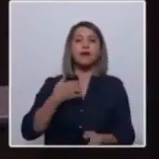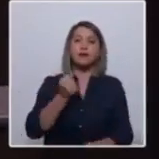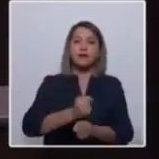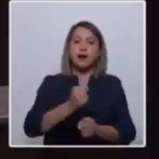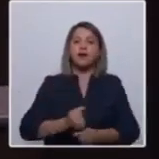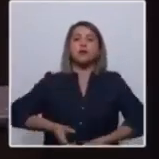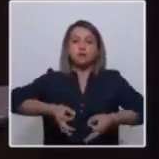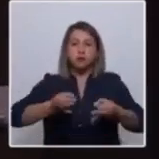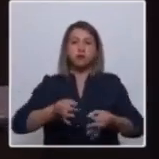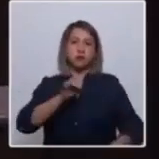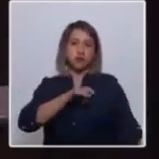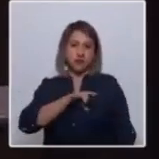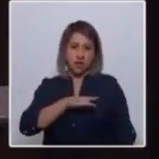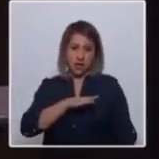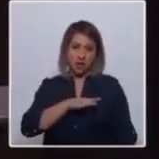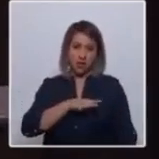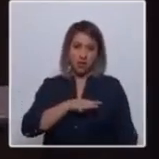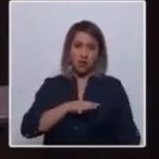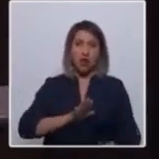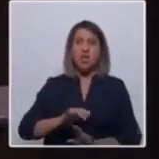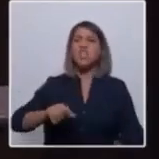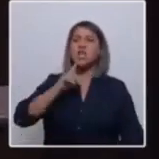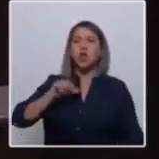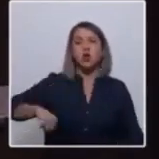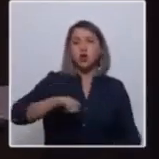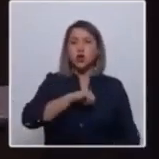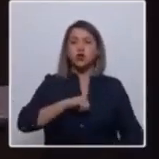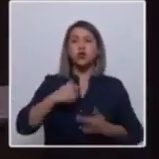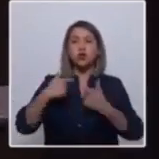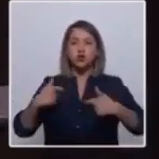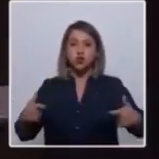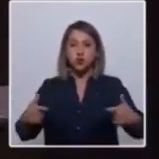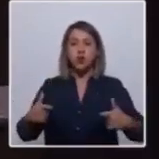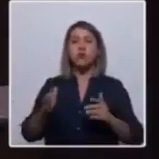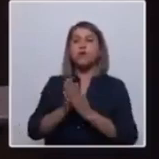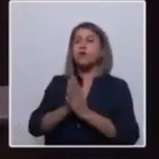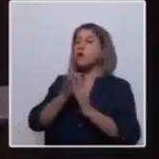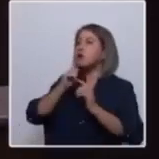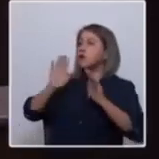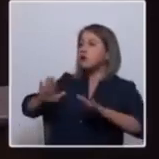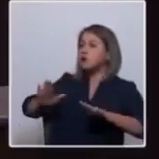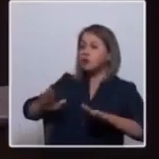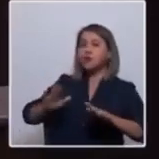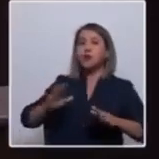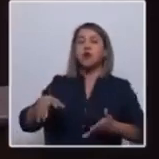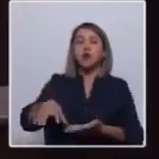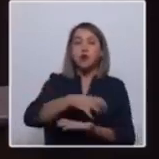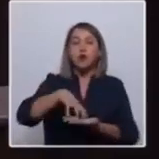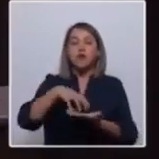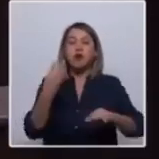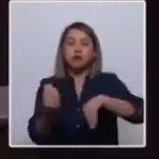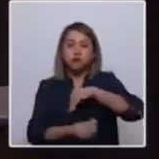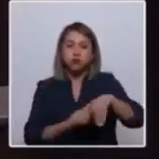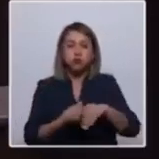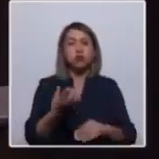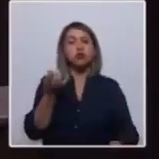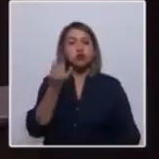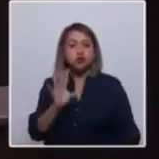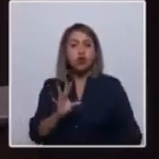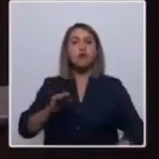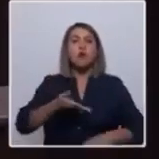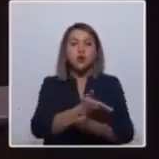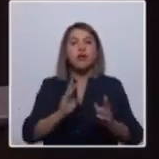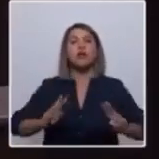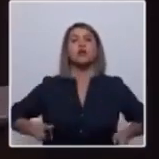chileno. No veo a nadie orgulloso de lo que somos. Ven, por favor. Un pueblo mestizo que a puro ñeque ha construido